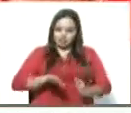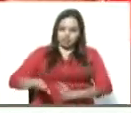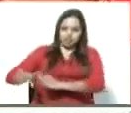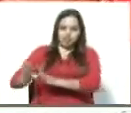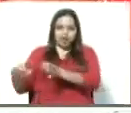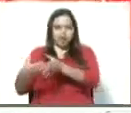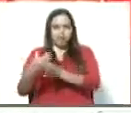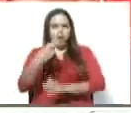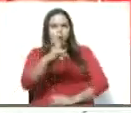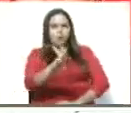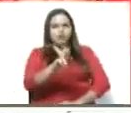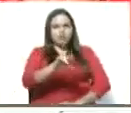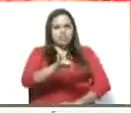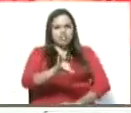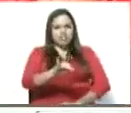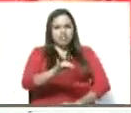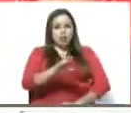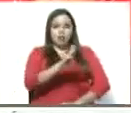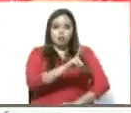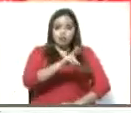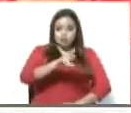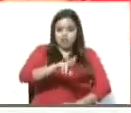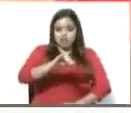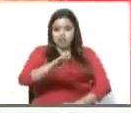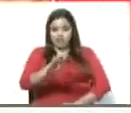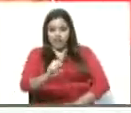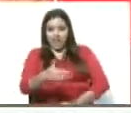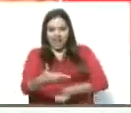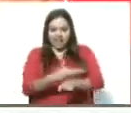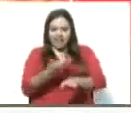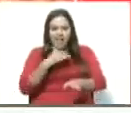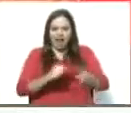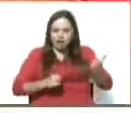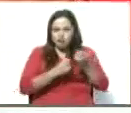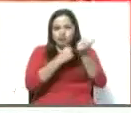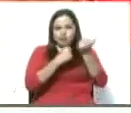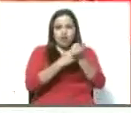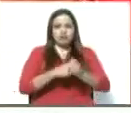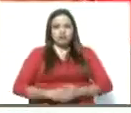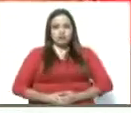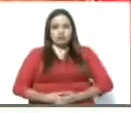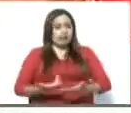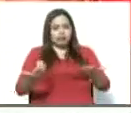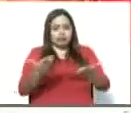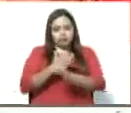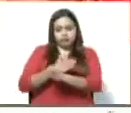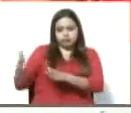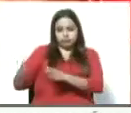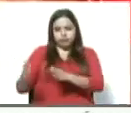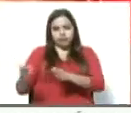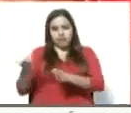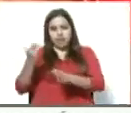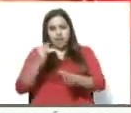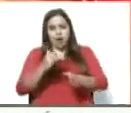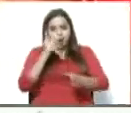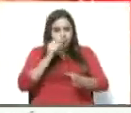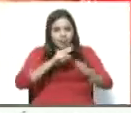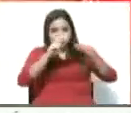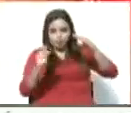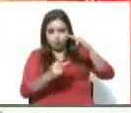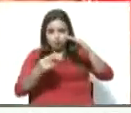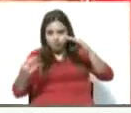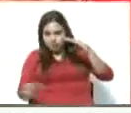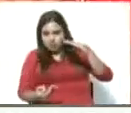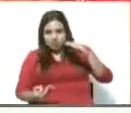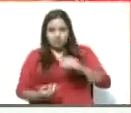o al candidato que realmente era sostenido por Uribe, el que quedó de segundo y de tercero, y, bueno,